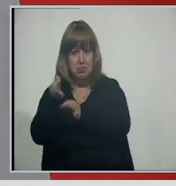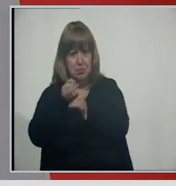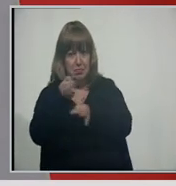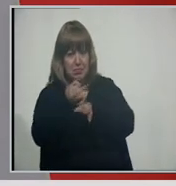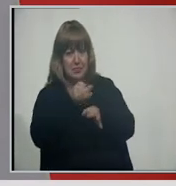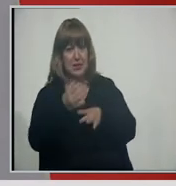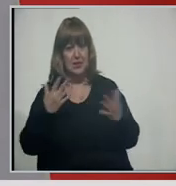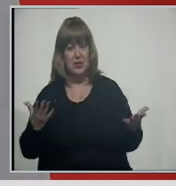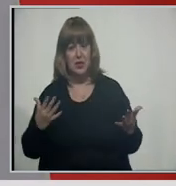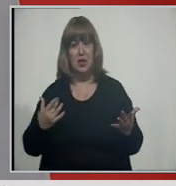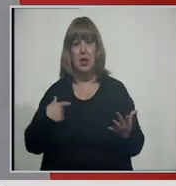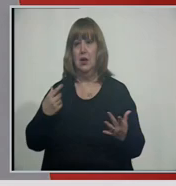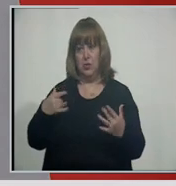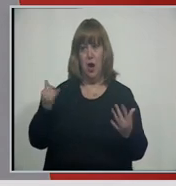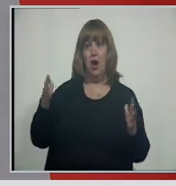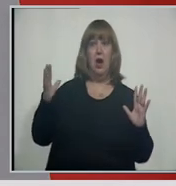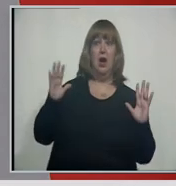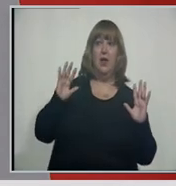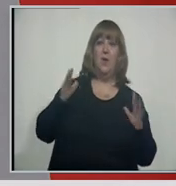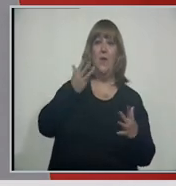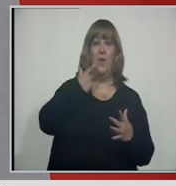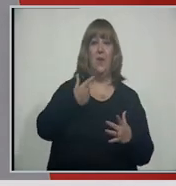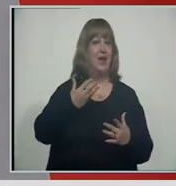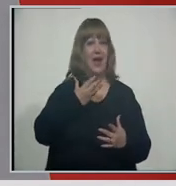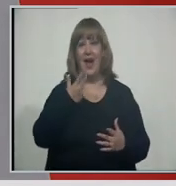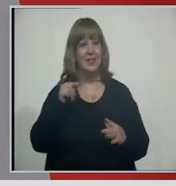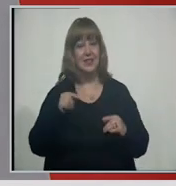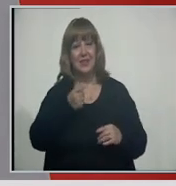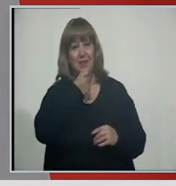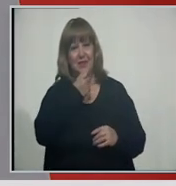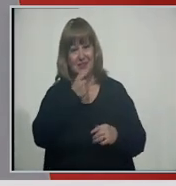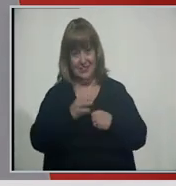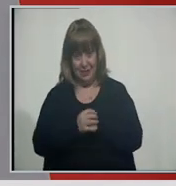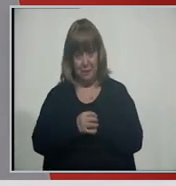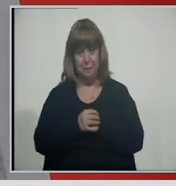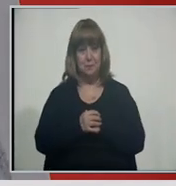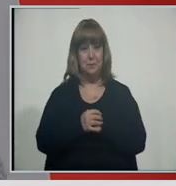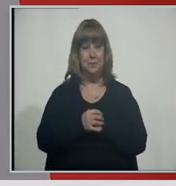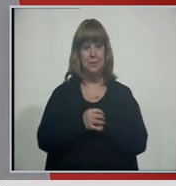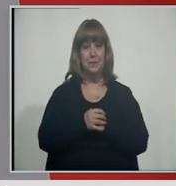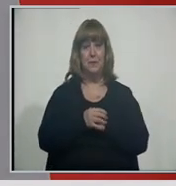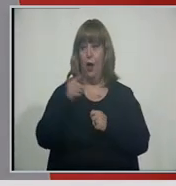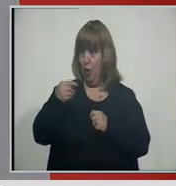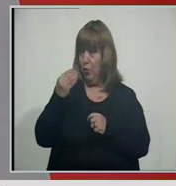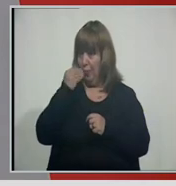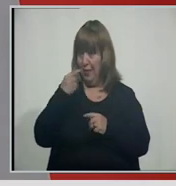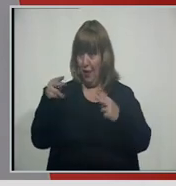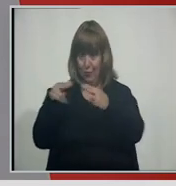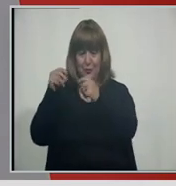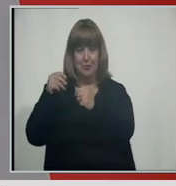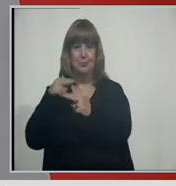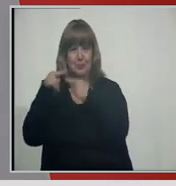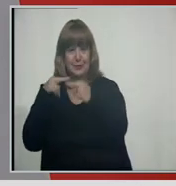lo hacen muchos artistas vecinos que viven en cantera más viven en esta provincia viven de su arte no voy almorzar con uno porque ahora sí sí